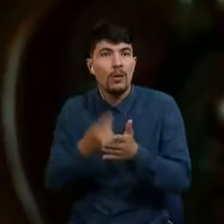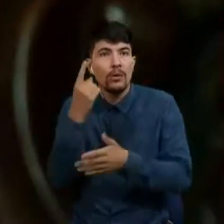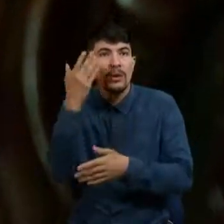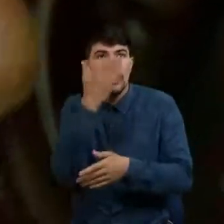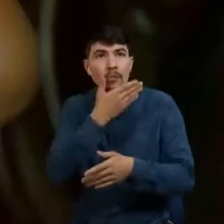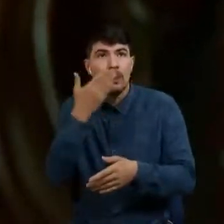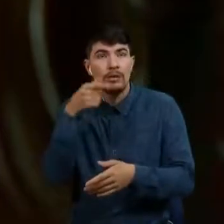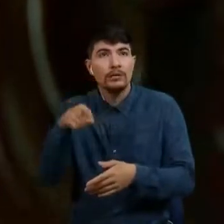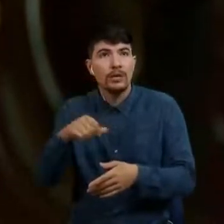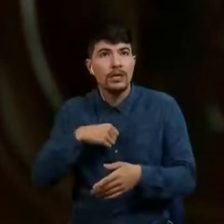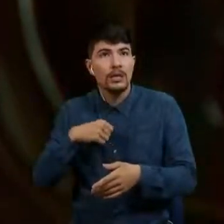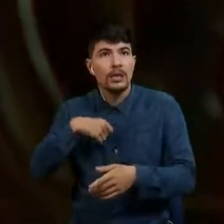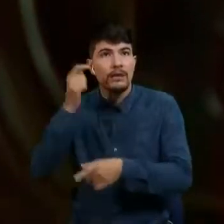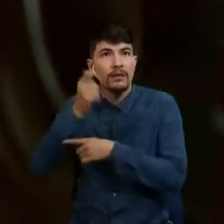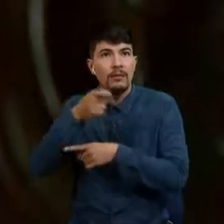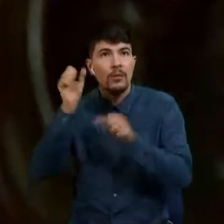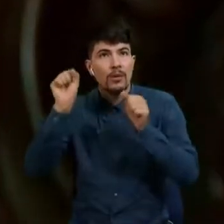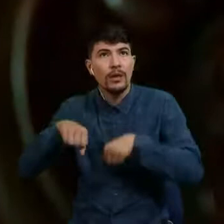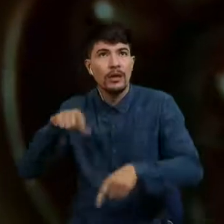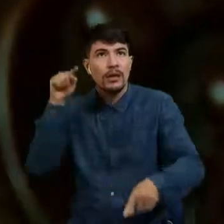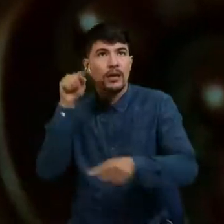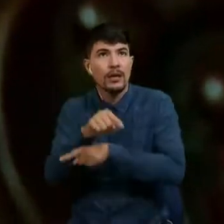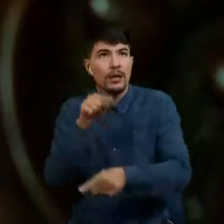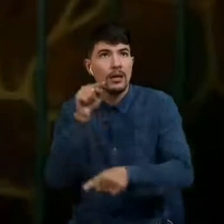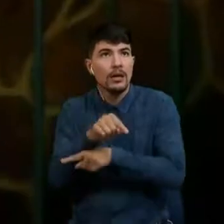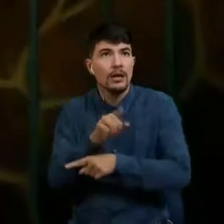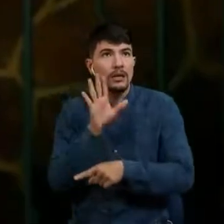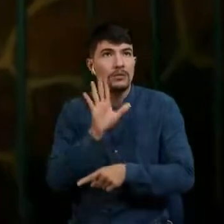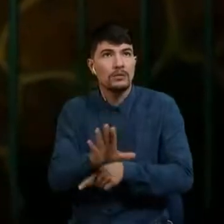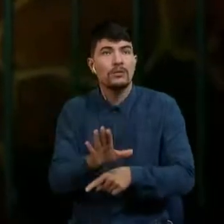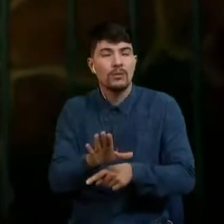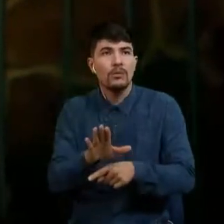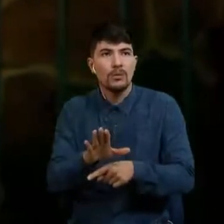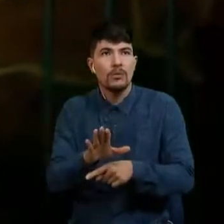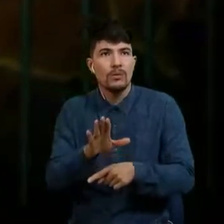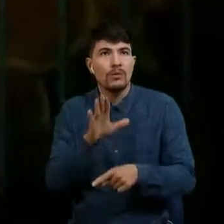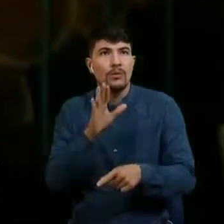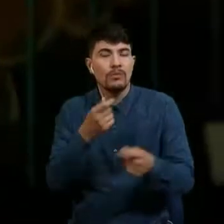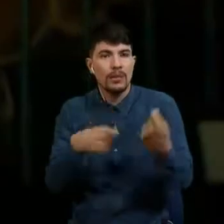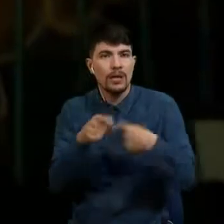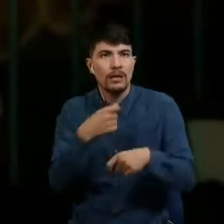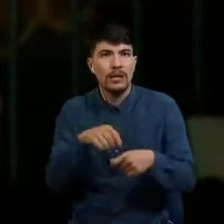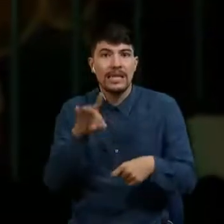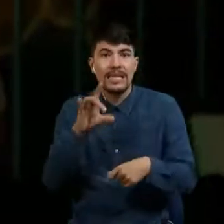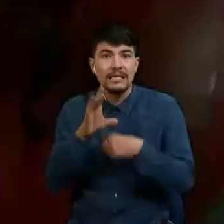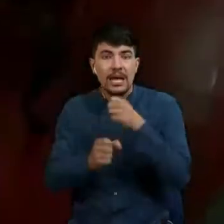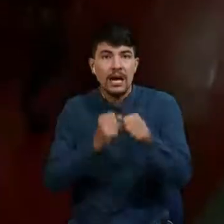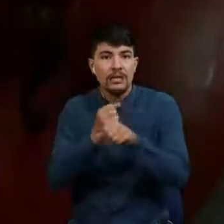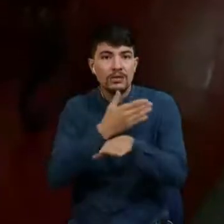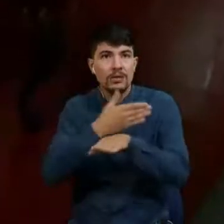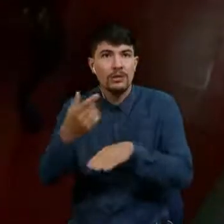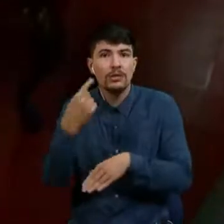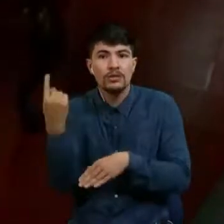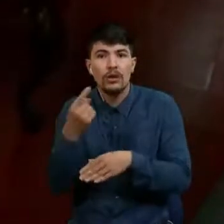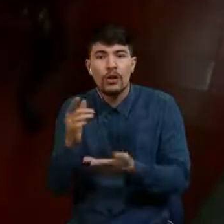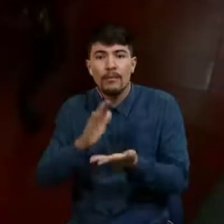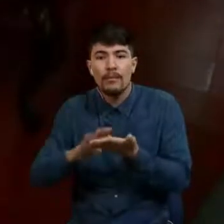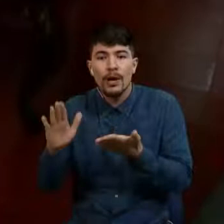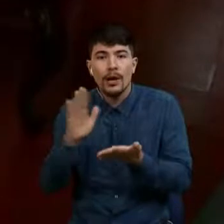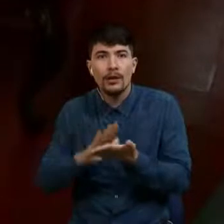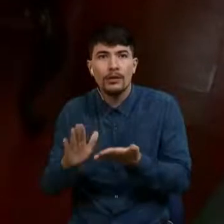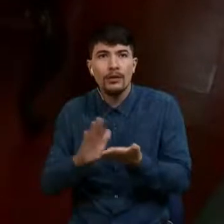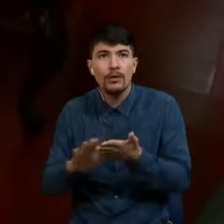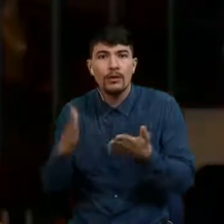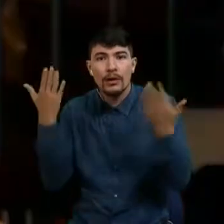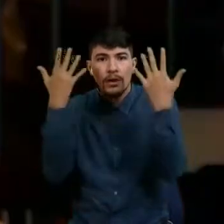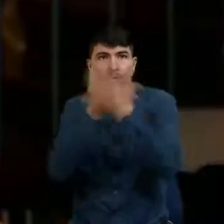que tenía la fiscalía para acusarlo de vender armas a grupos ilegales 15 años después sólo recibió una disculpa por una